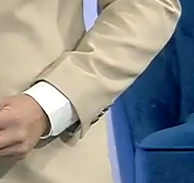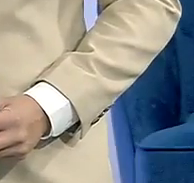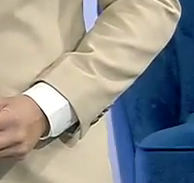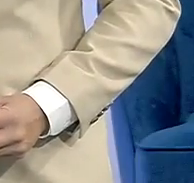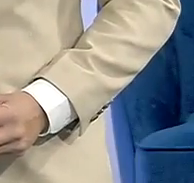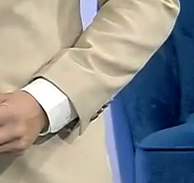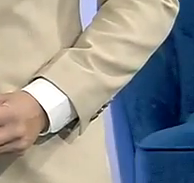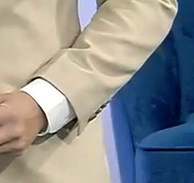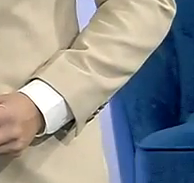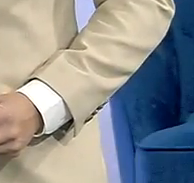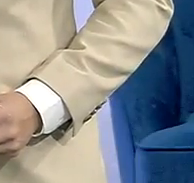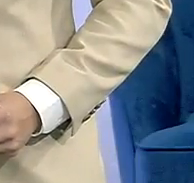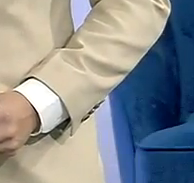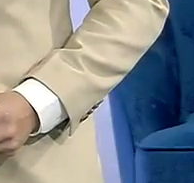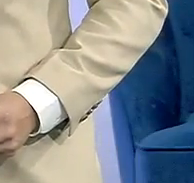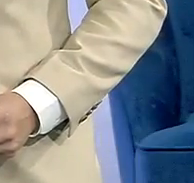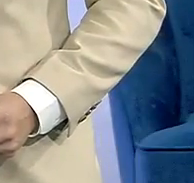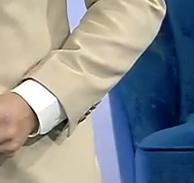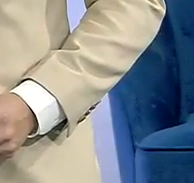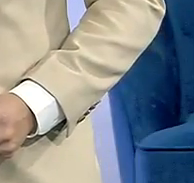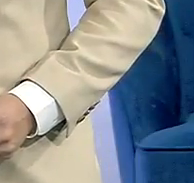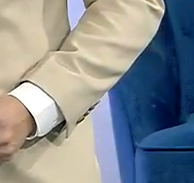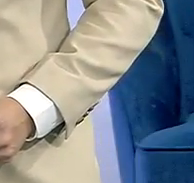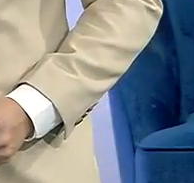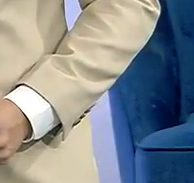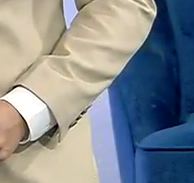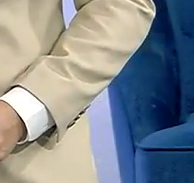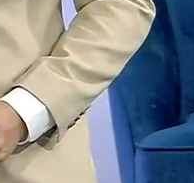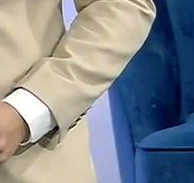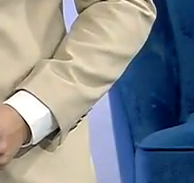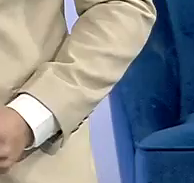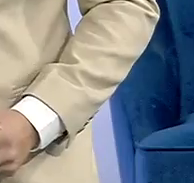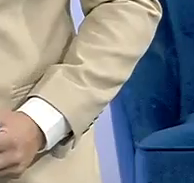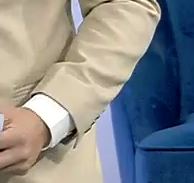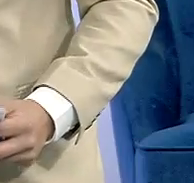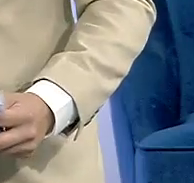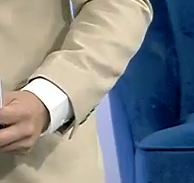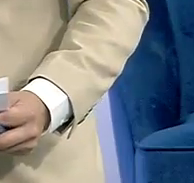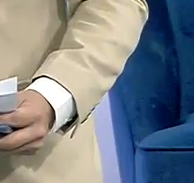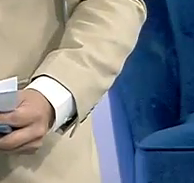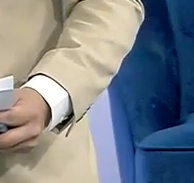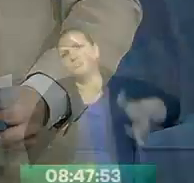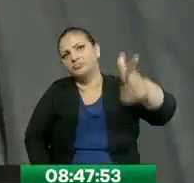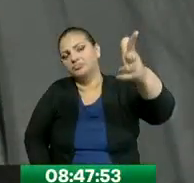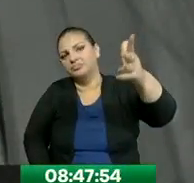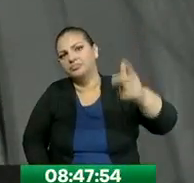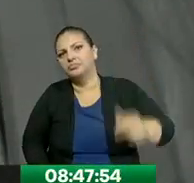un asalto. El hecho se produjo en Santo Domingo de los Áchilas. Veamos.